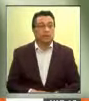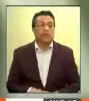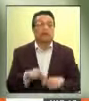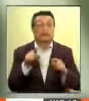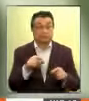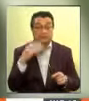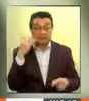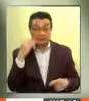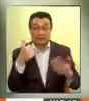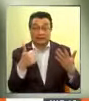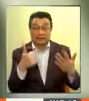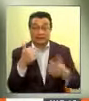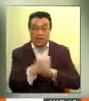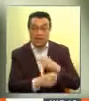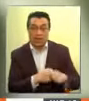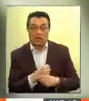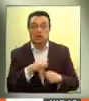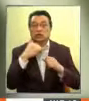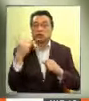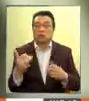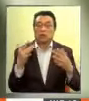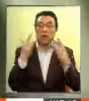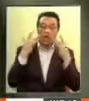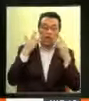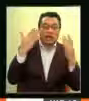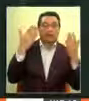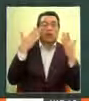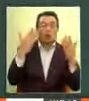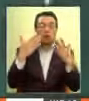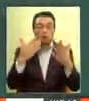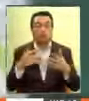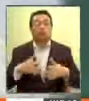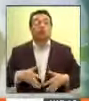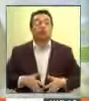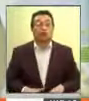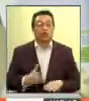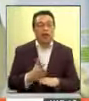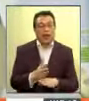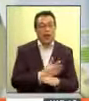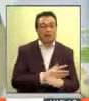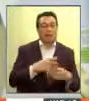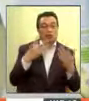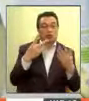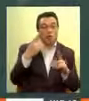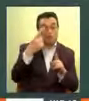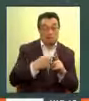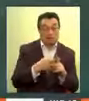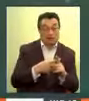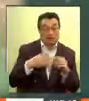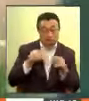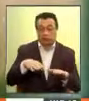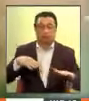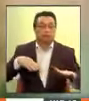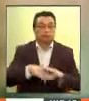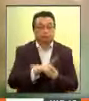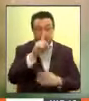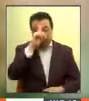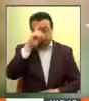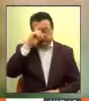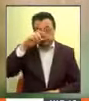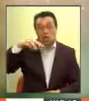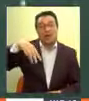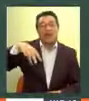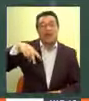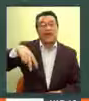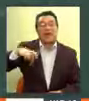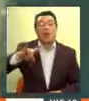Emiliano tiene 6 años, siempre alegre y enviando saludos. Nació prematuro, a los 2 meses de vida fue internado por una neumonía.